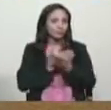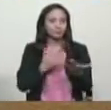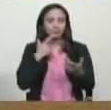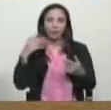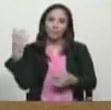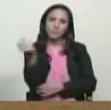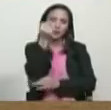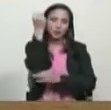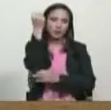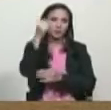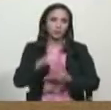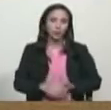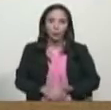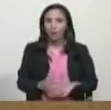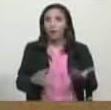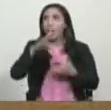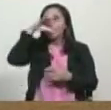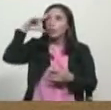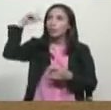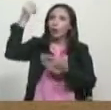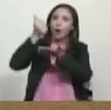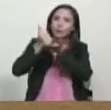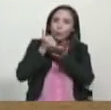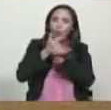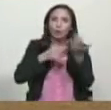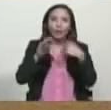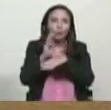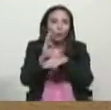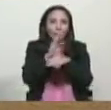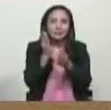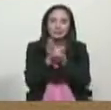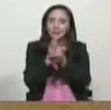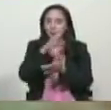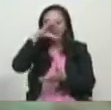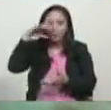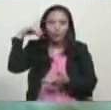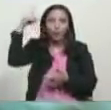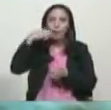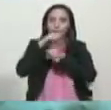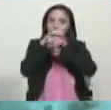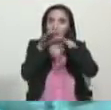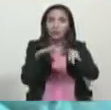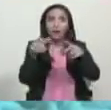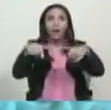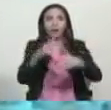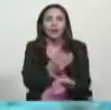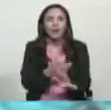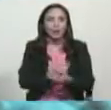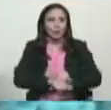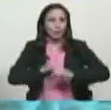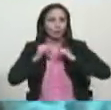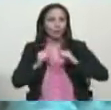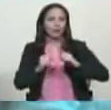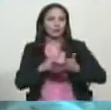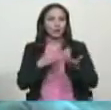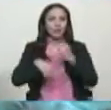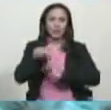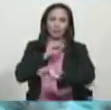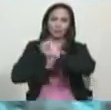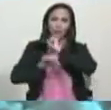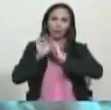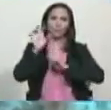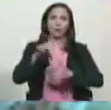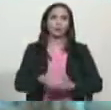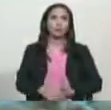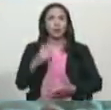éxitos, desear que Dios me lo cuide siempre, me lo bendiga. Desde acá de Portuguesa, bueno, rodilla en tierra, logrando